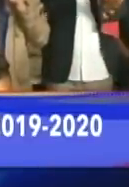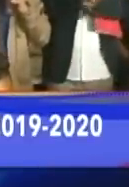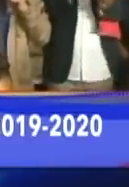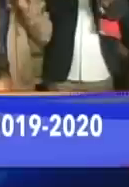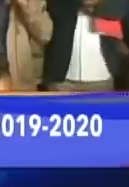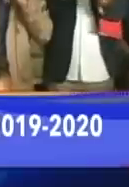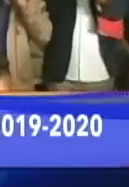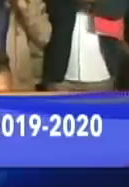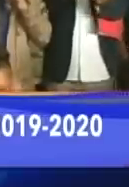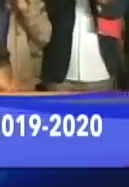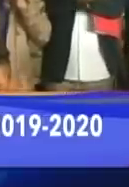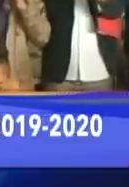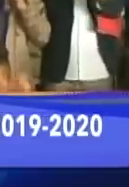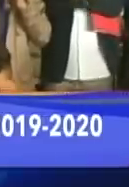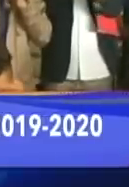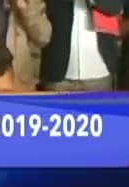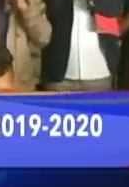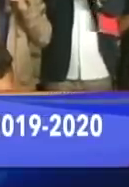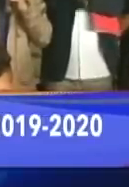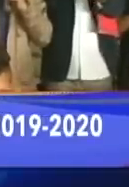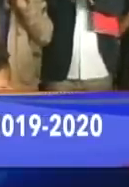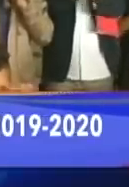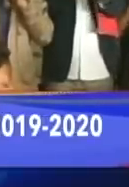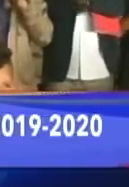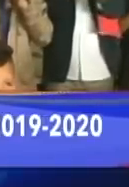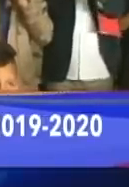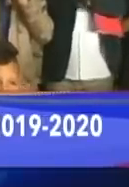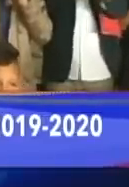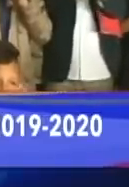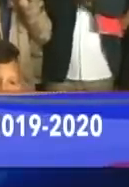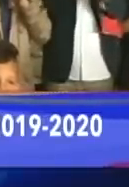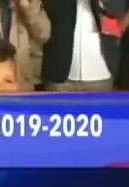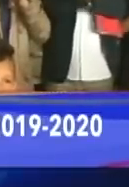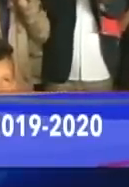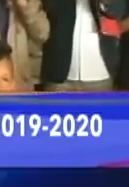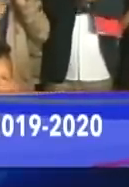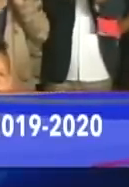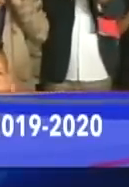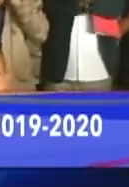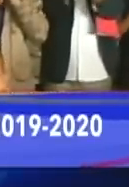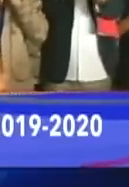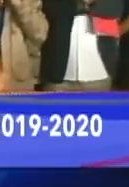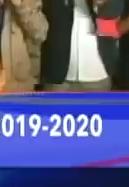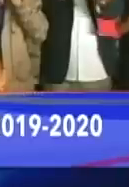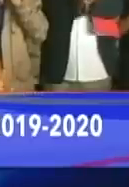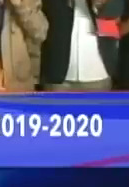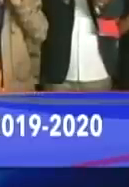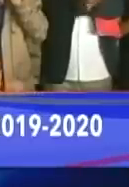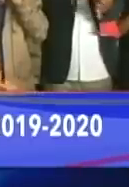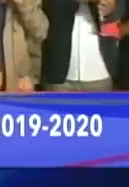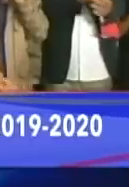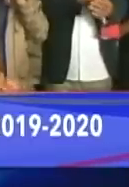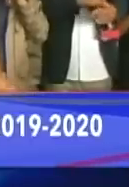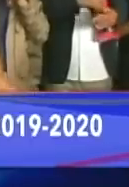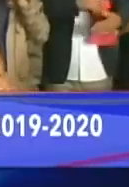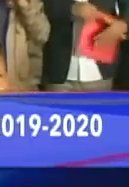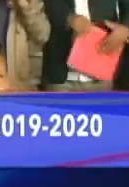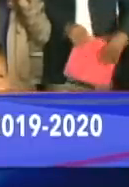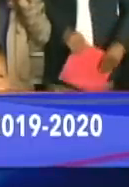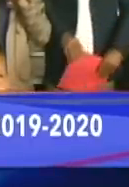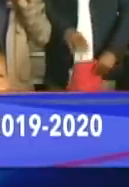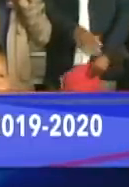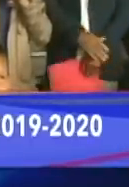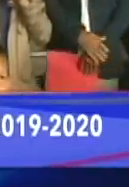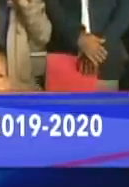llegó a miranda y que llegó para darnos alegría para darle un nuevo concepto de ciudad en esta